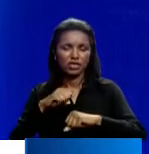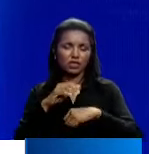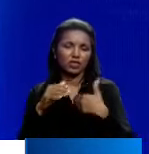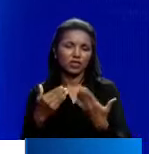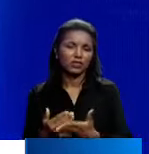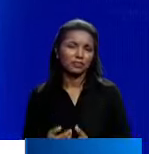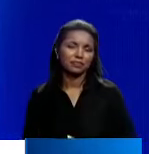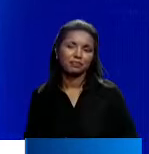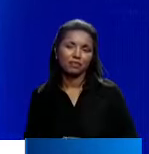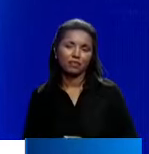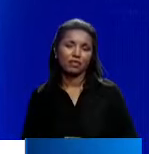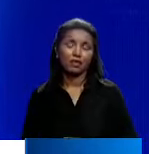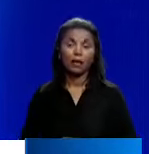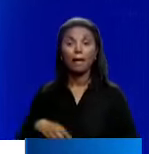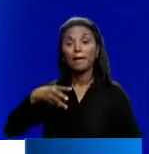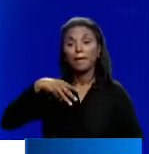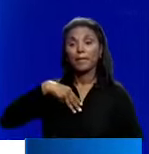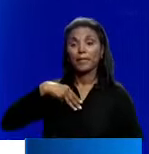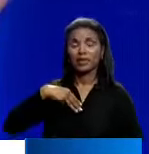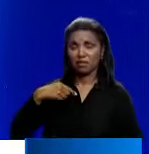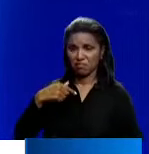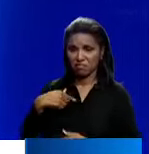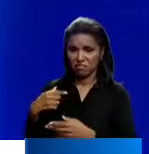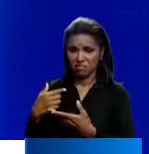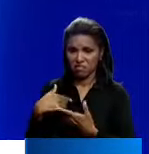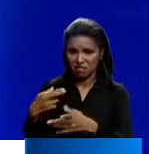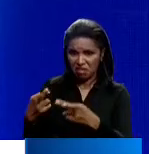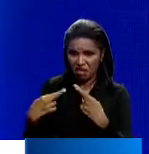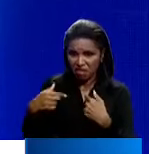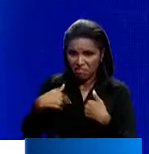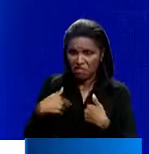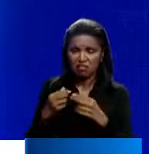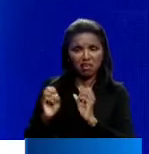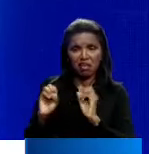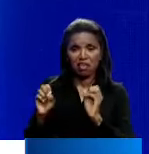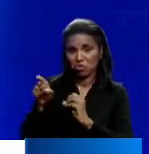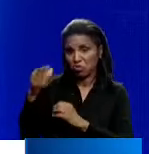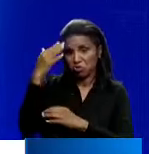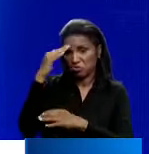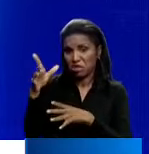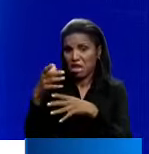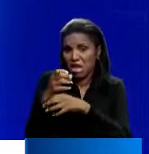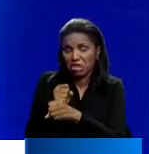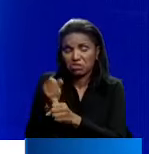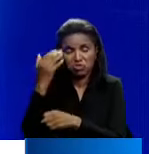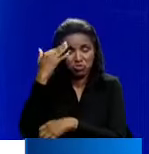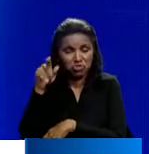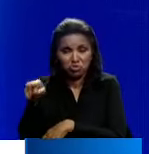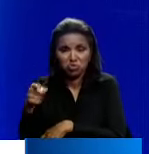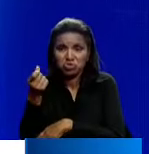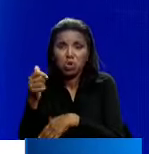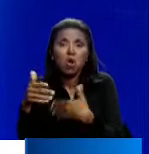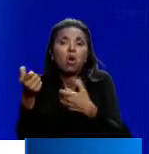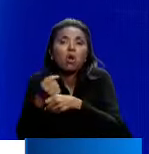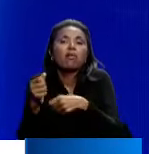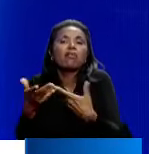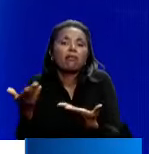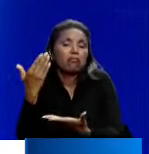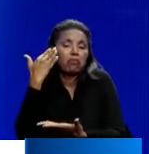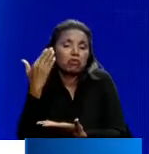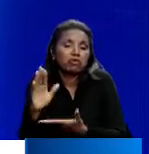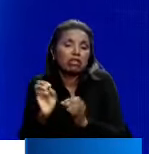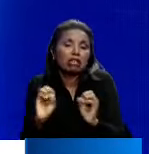corrupción. Martín, a mí nadie me ha regalado nada nunca. Y yo tampoco sé tú qué has hecho ni cómo te has mantenido en los últimos